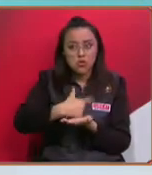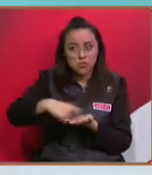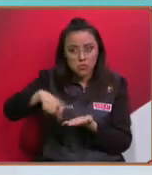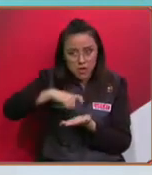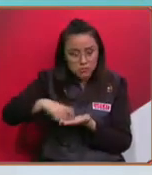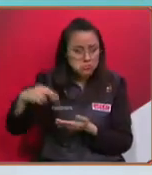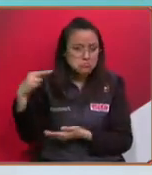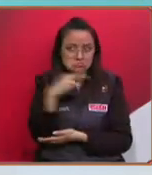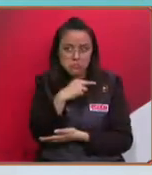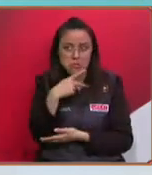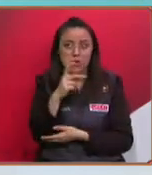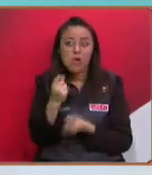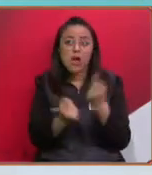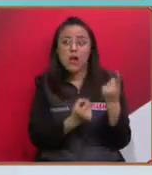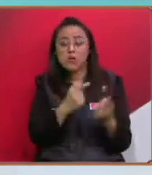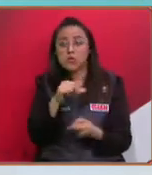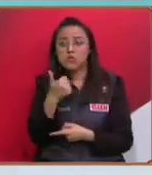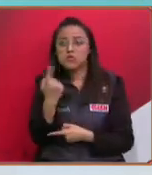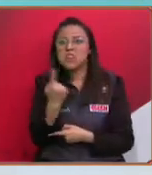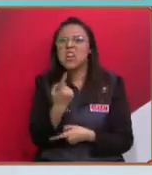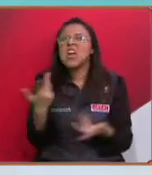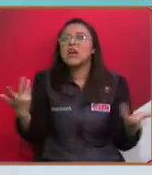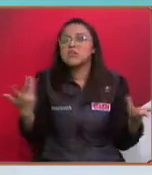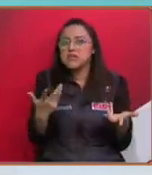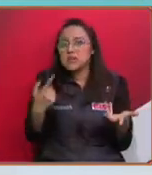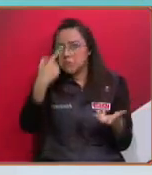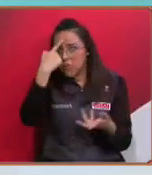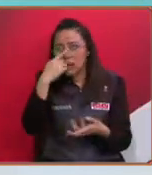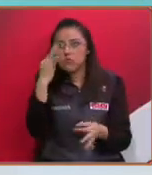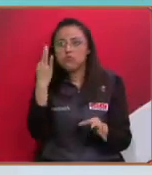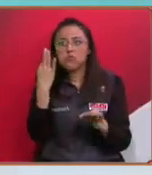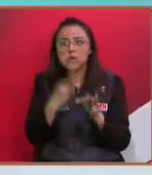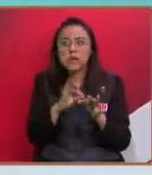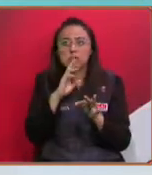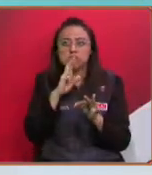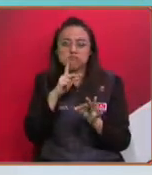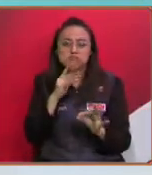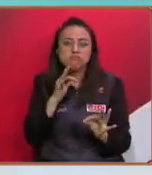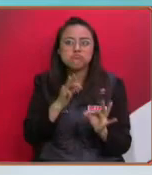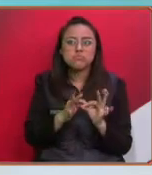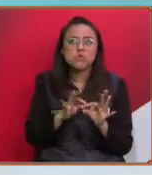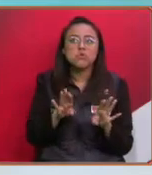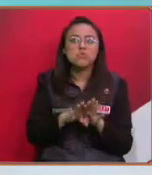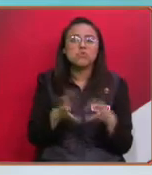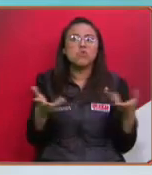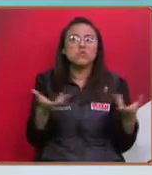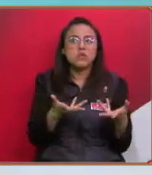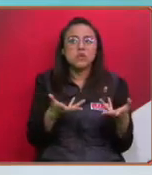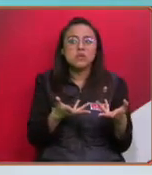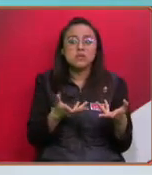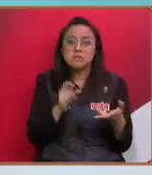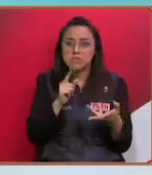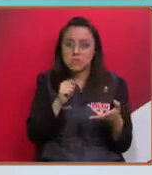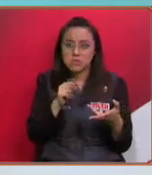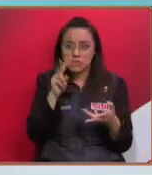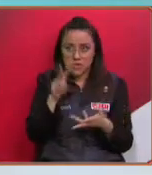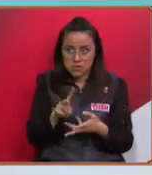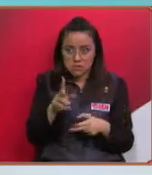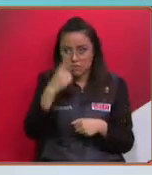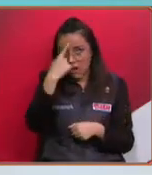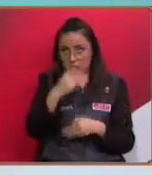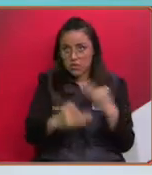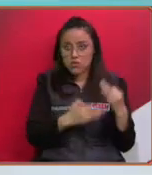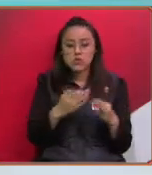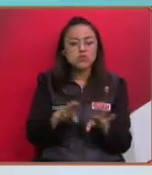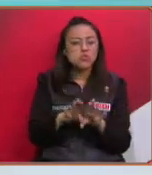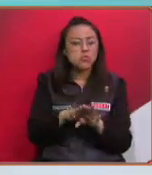juguete y se acabó. Pero hay otros que, ¿qué hacemos para que se cumplan las metas y que sea más fácil el trabajo? Y ustedes me sirven de ejemplo para aquellos